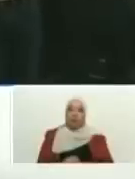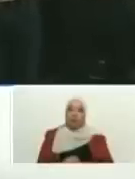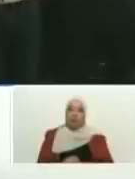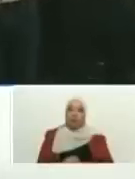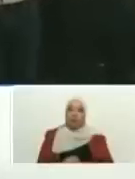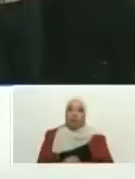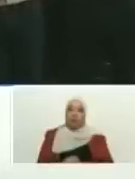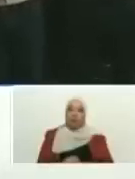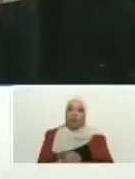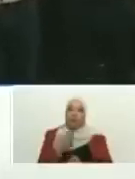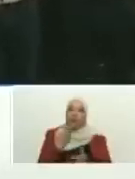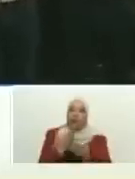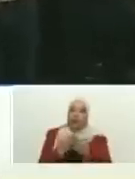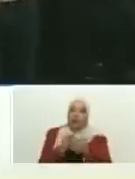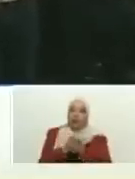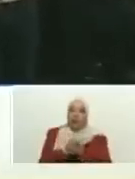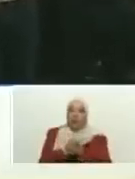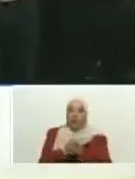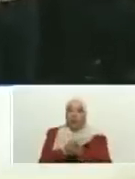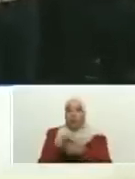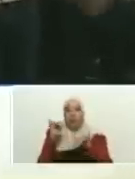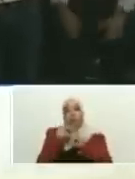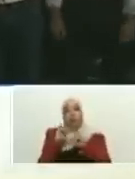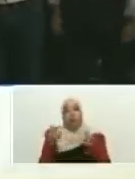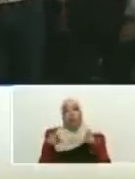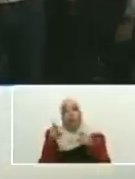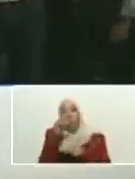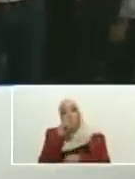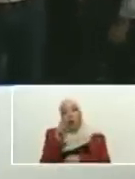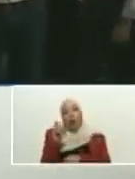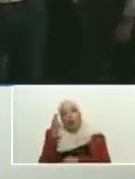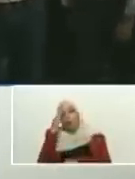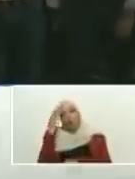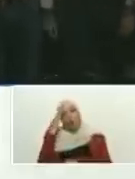Para Héctor, Pepe, no sabía que Pepe estaba de cumpleaños.